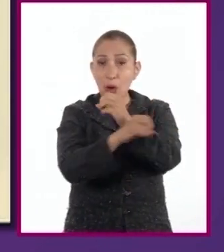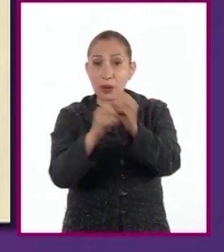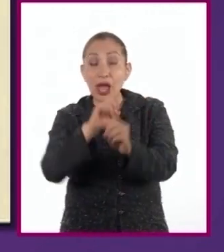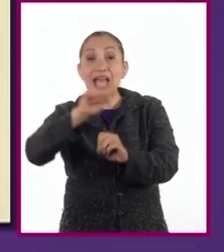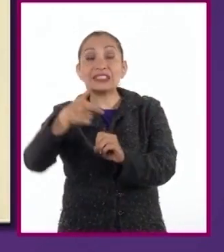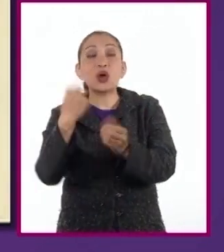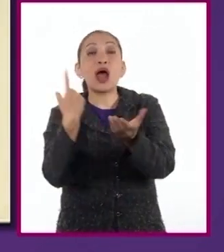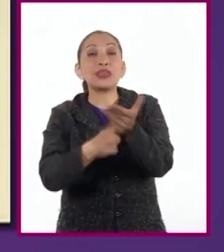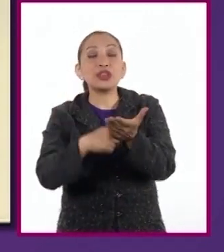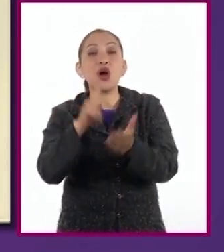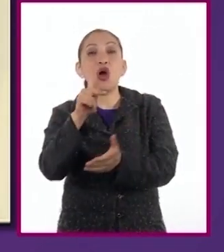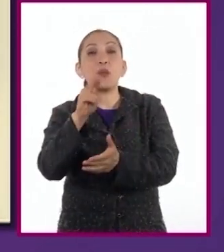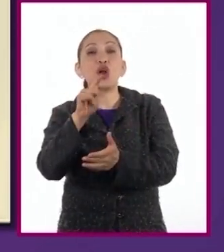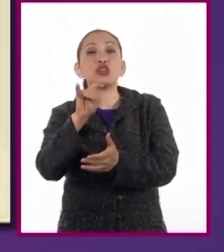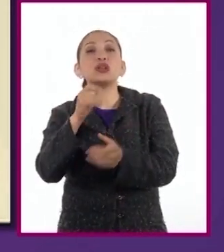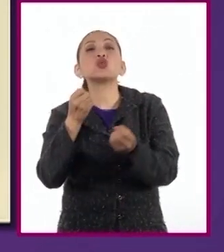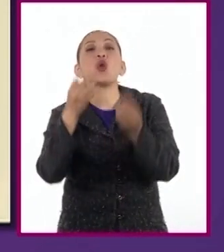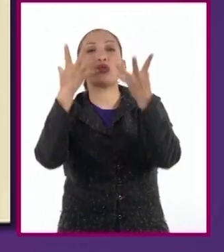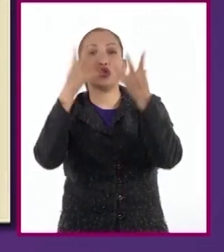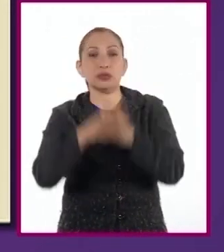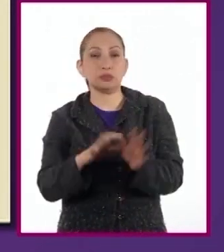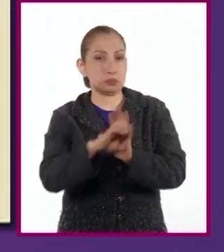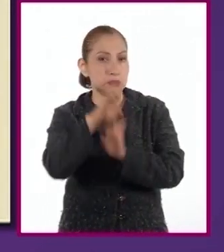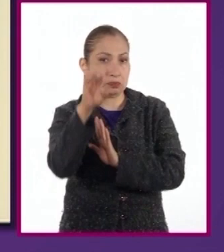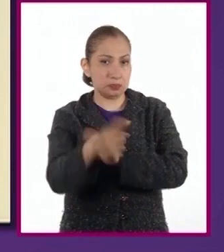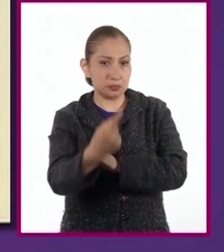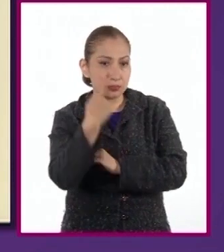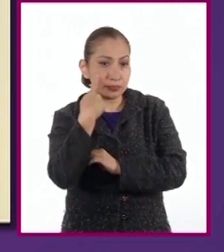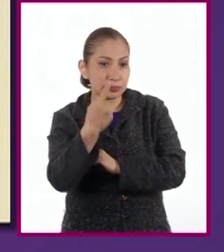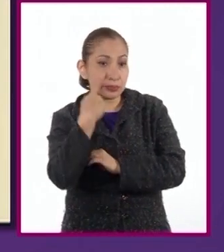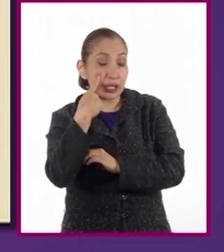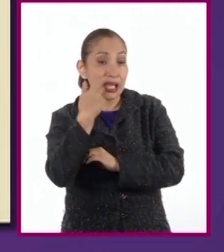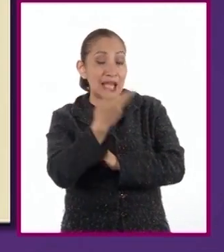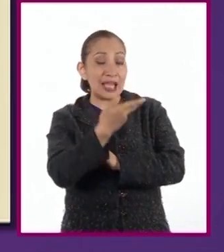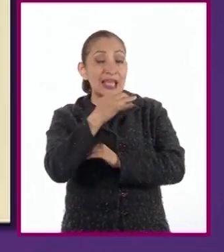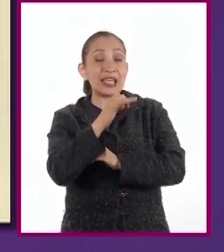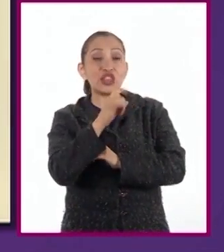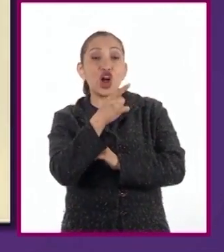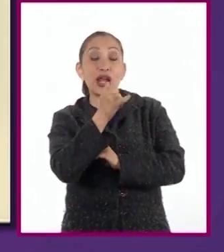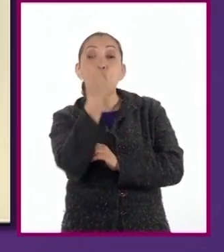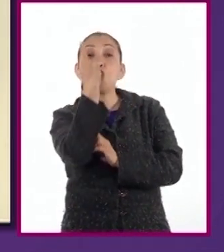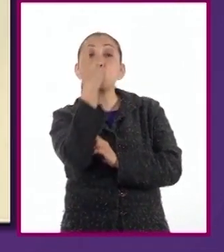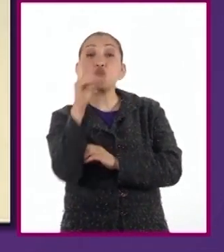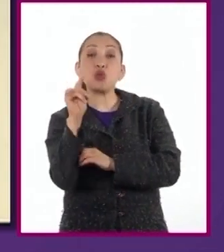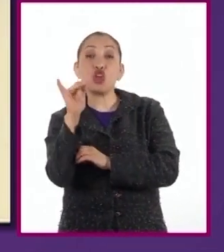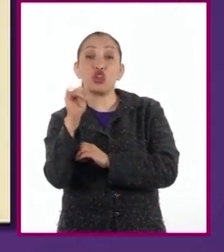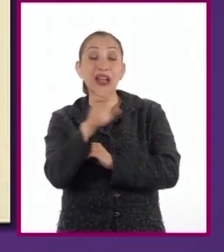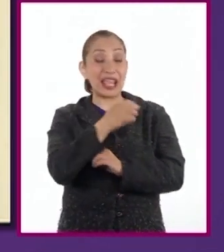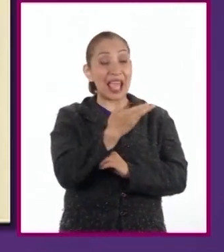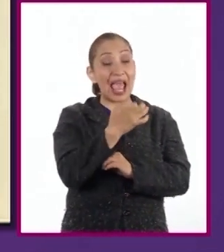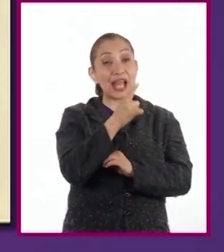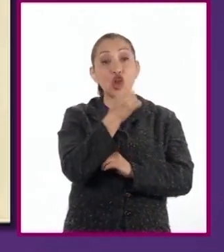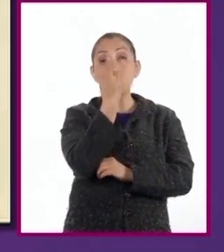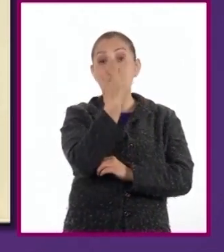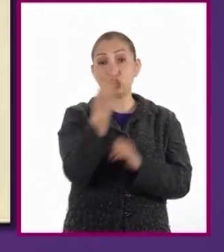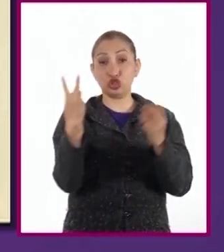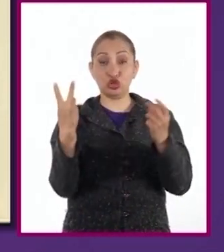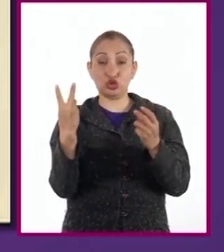de protones. Por ejemplo, el hidrógeno tiene un protón y el helio